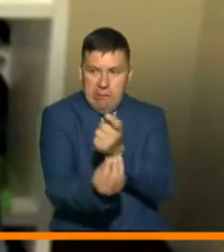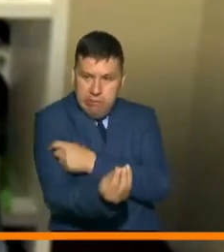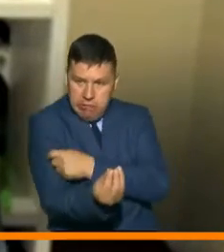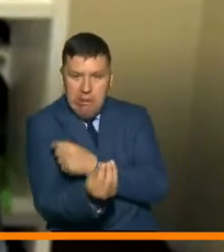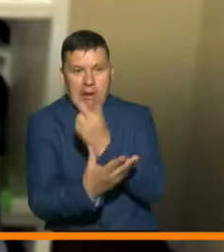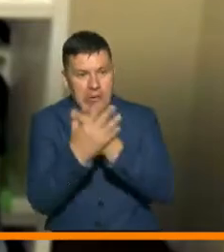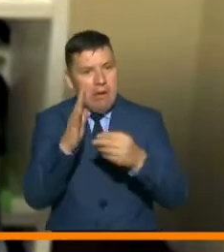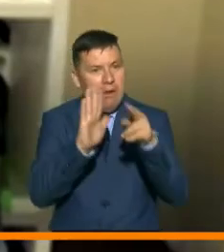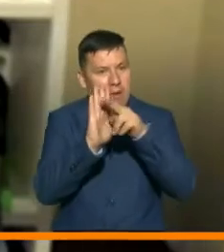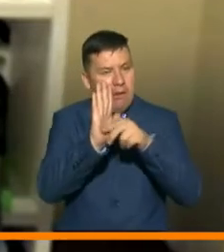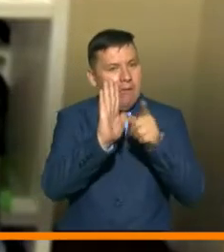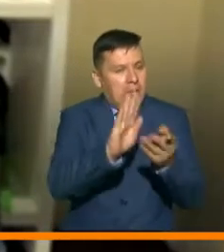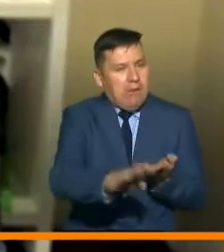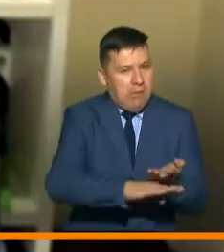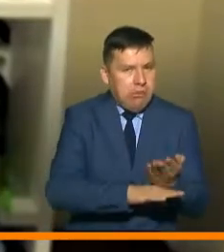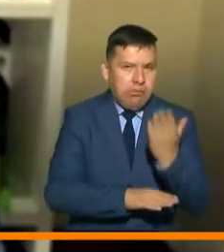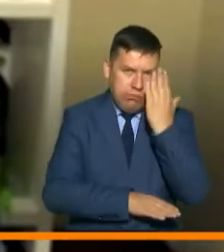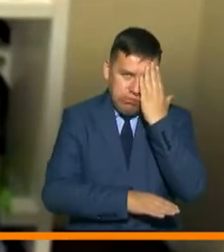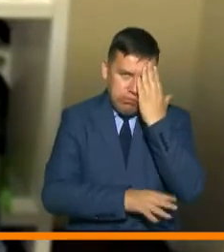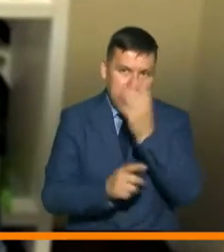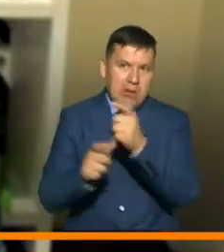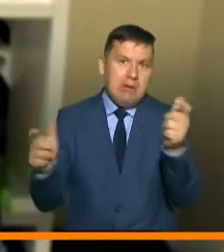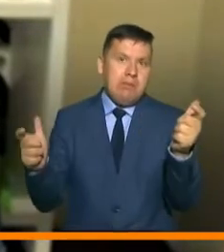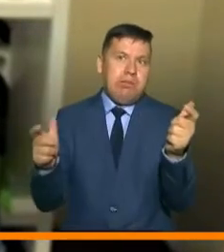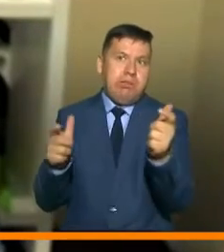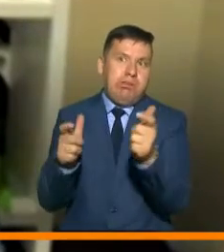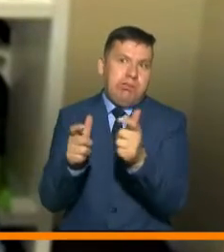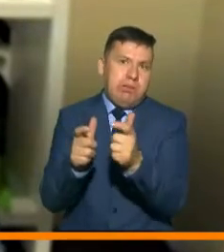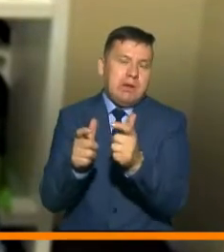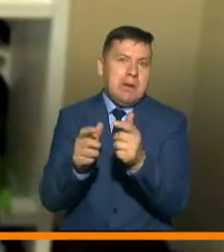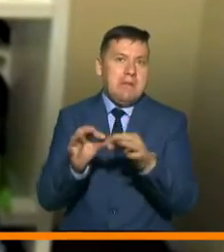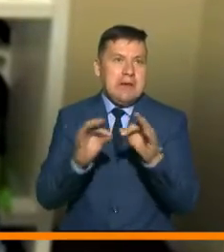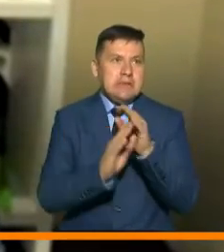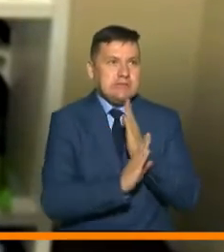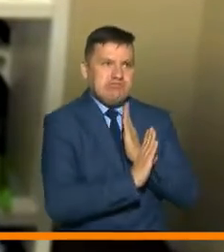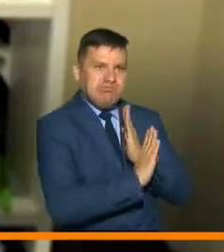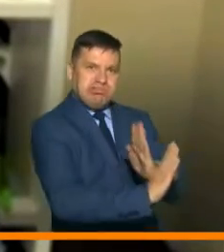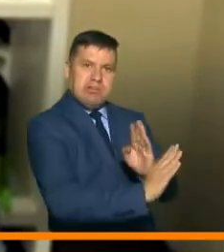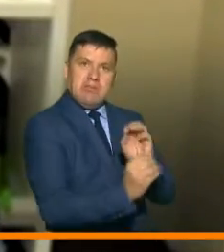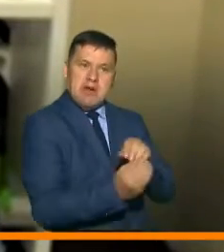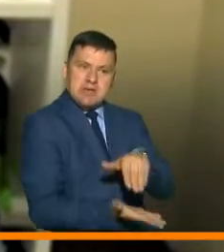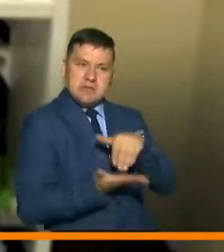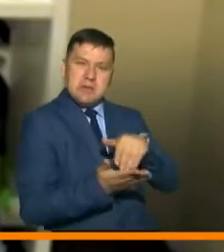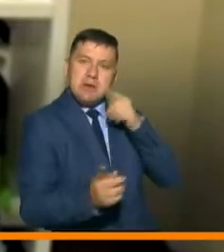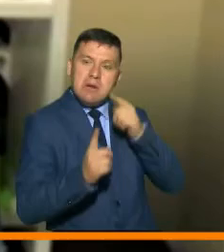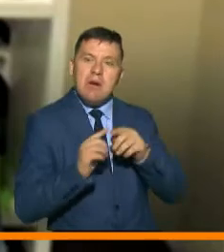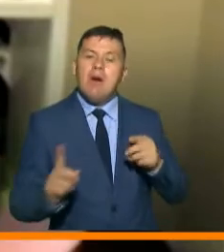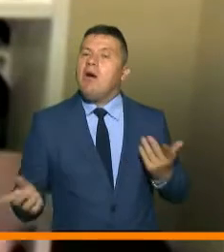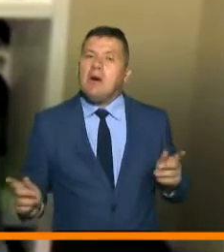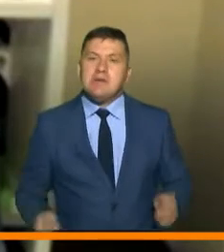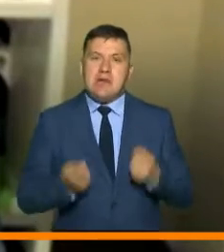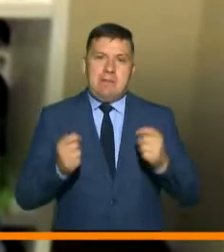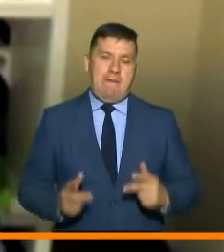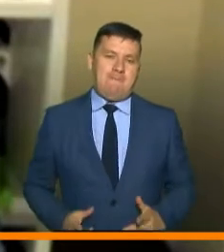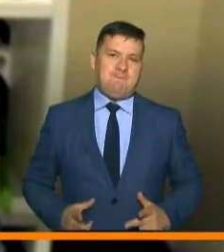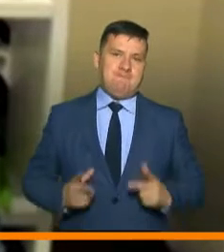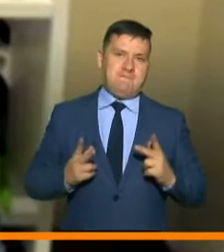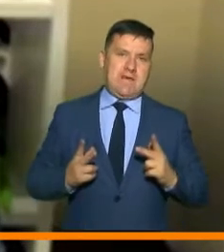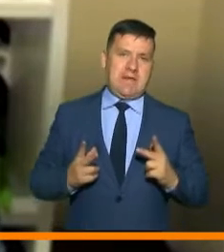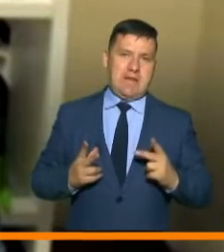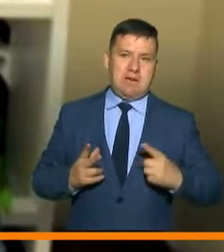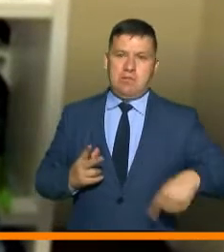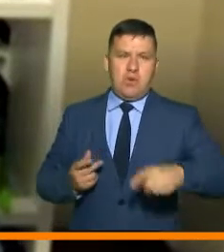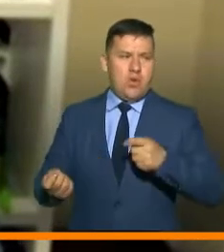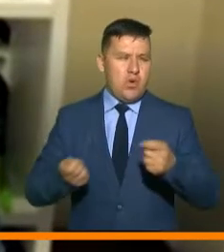conjuntamente con la vacuna de queremos primero proteger los más vulnerables de formar vidas y después pensar en el